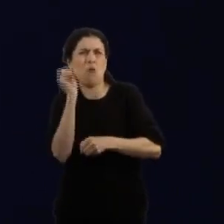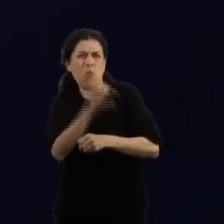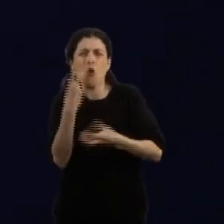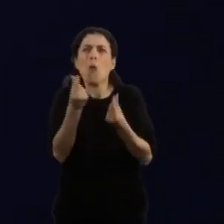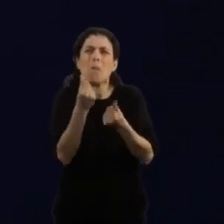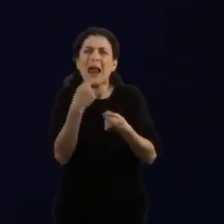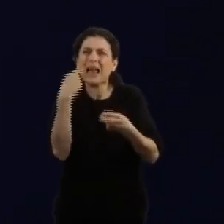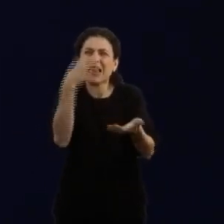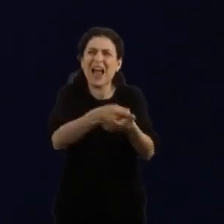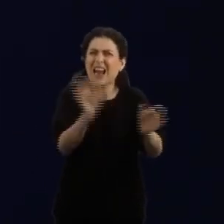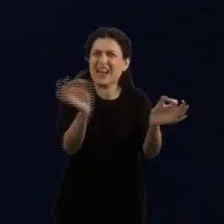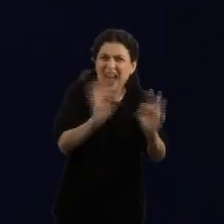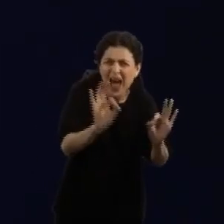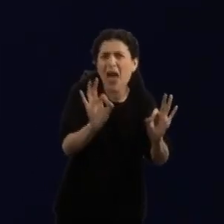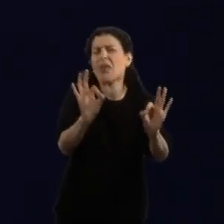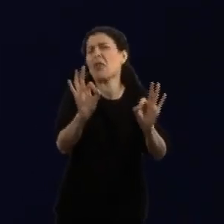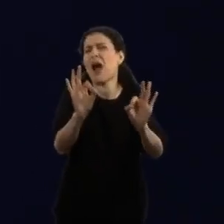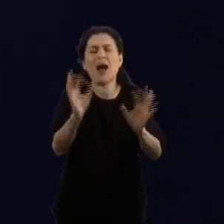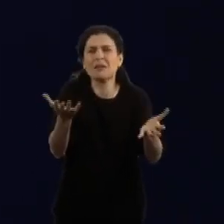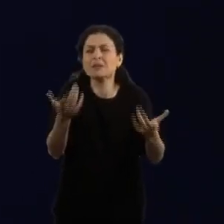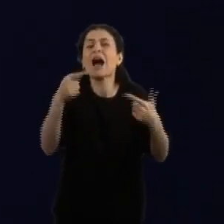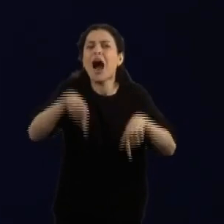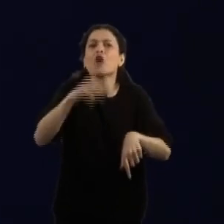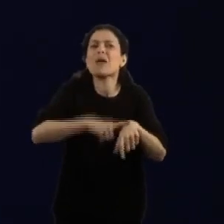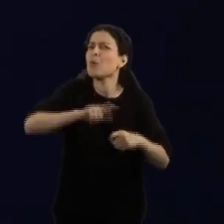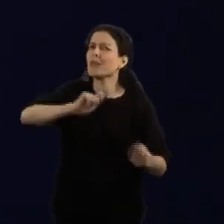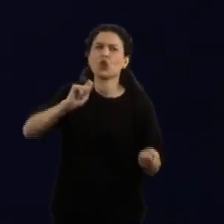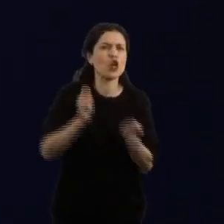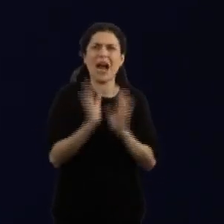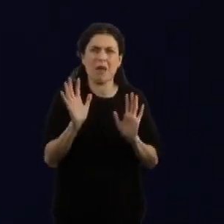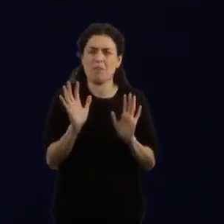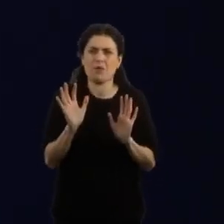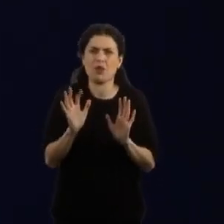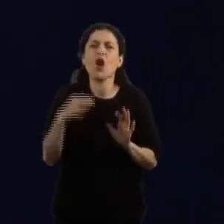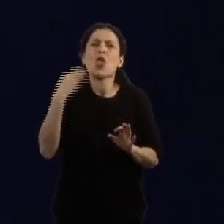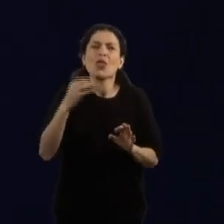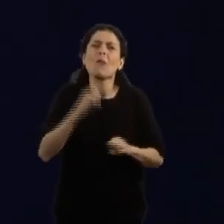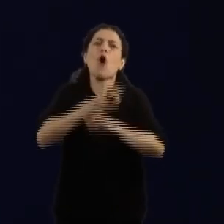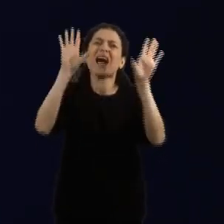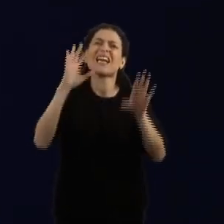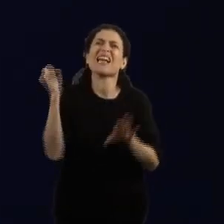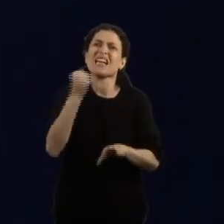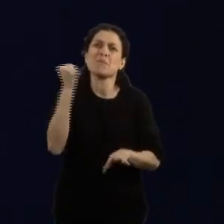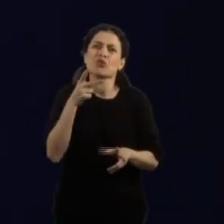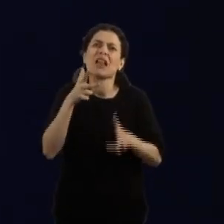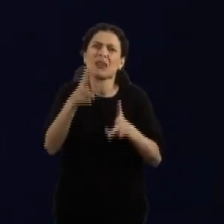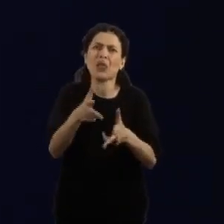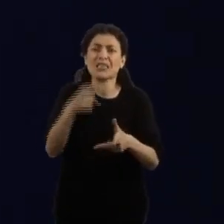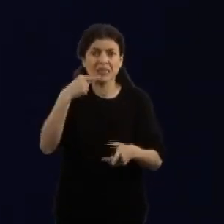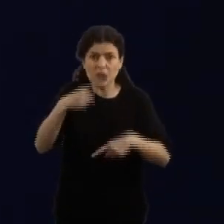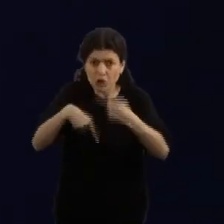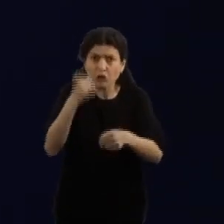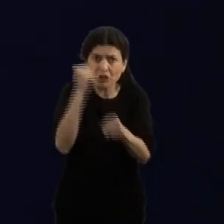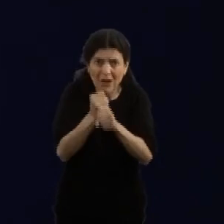desinversión o falta de inversión que efectivamente es necesario nombrar algunas cosas como estas, ¿no? Que les vamos a dar a